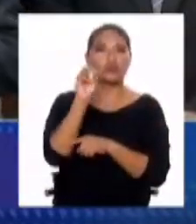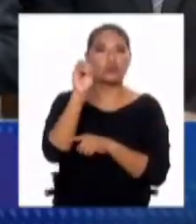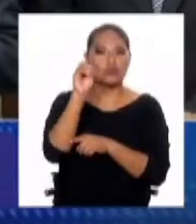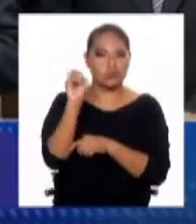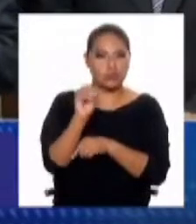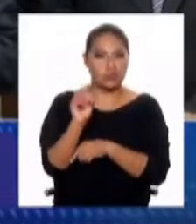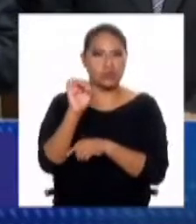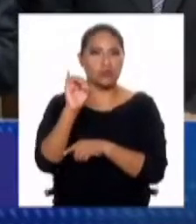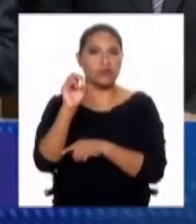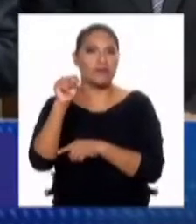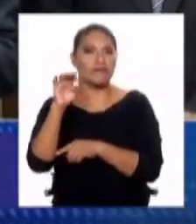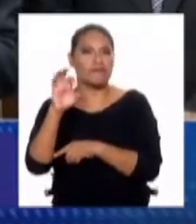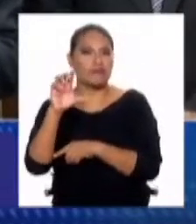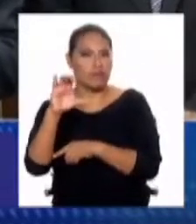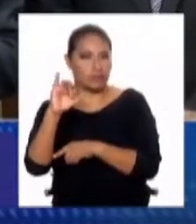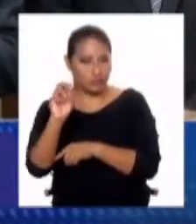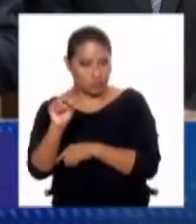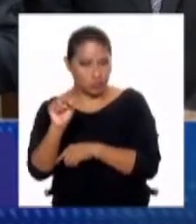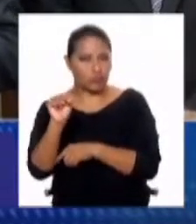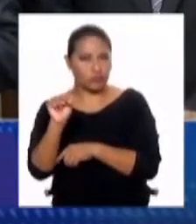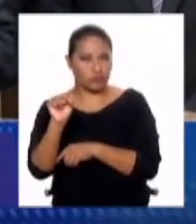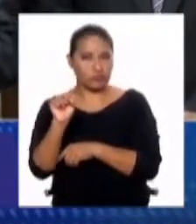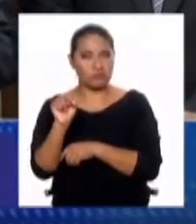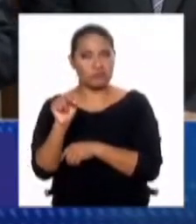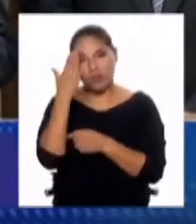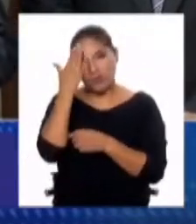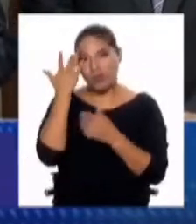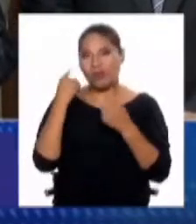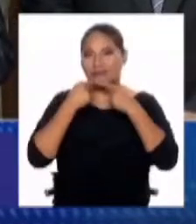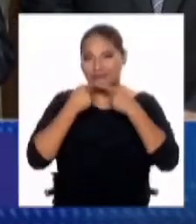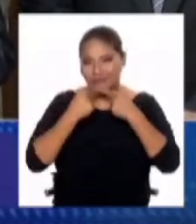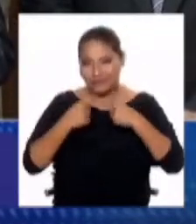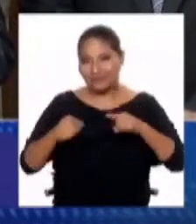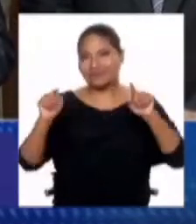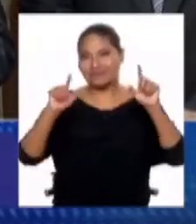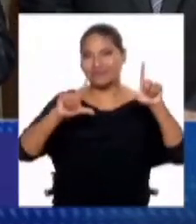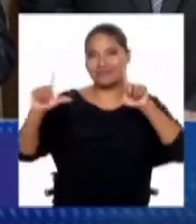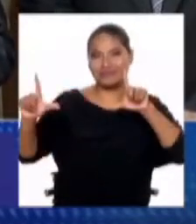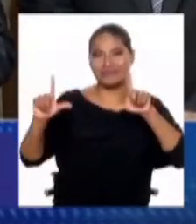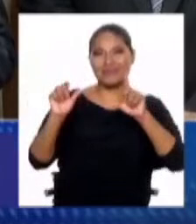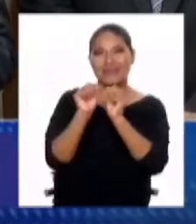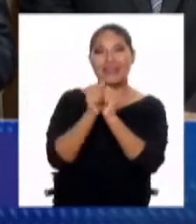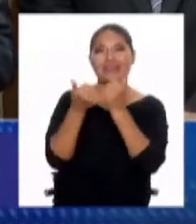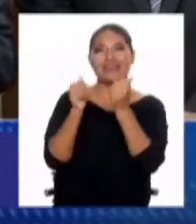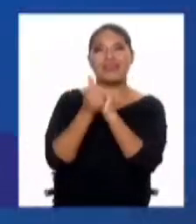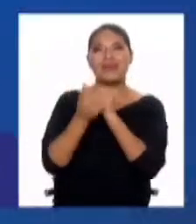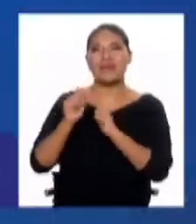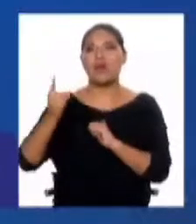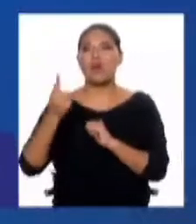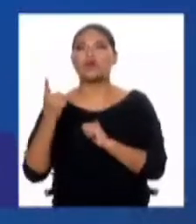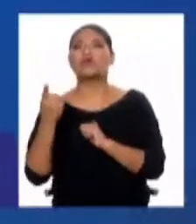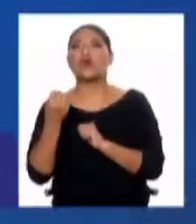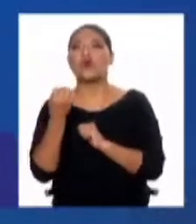El famoso, ¿cómo se llama? Panfleto o propaganda de 10 panes un sol, ¿no?